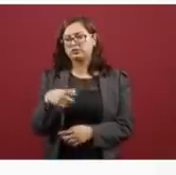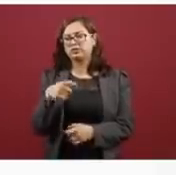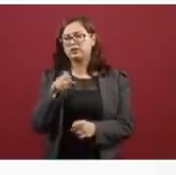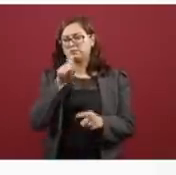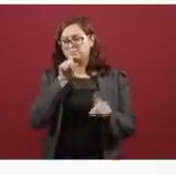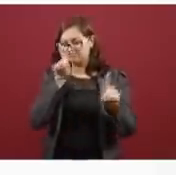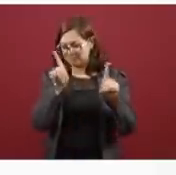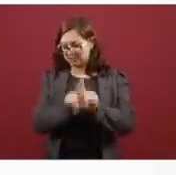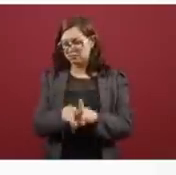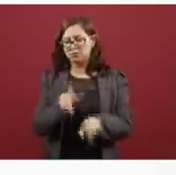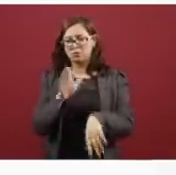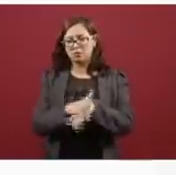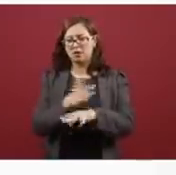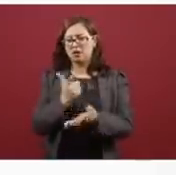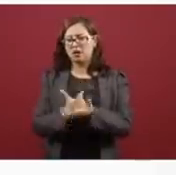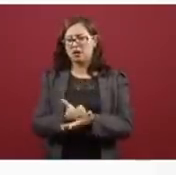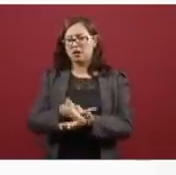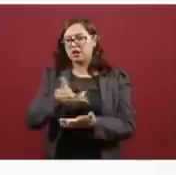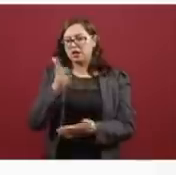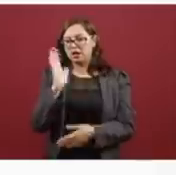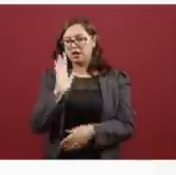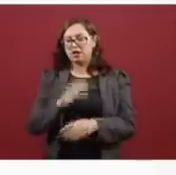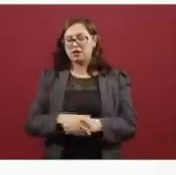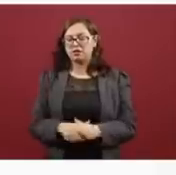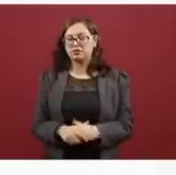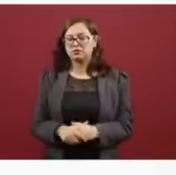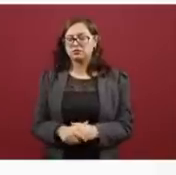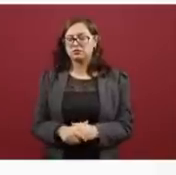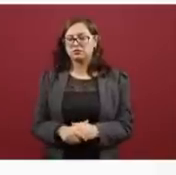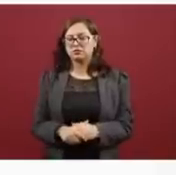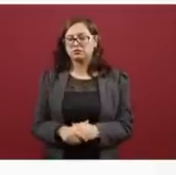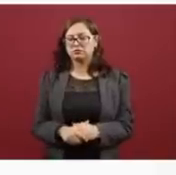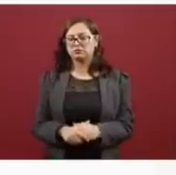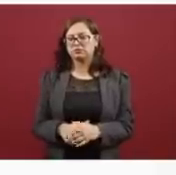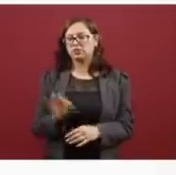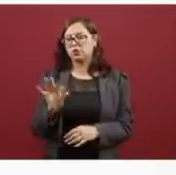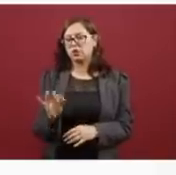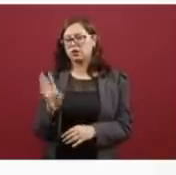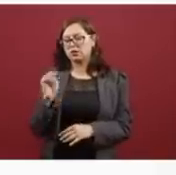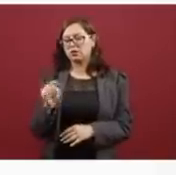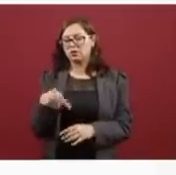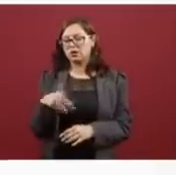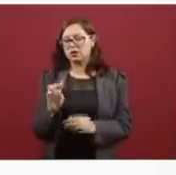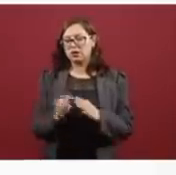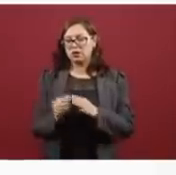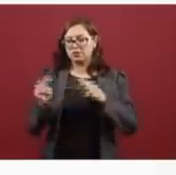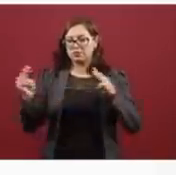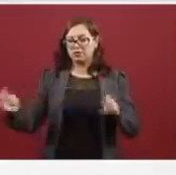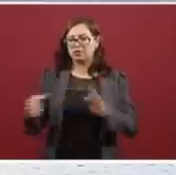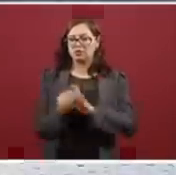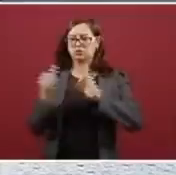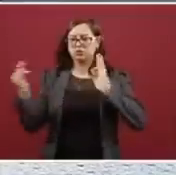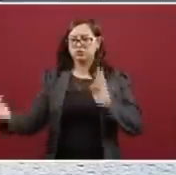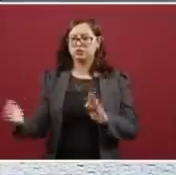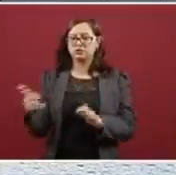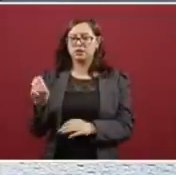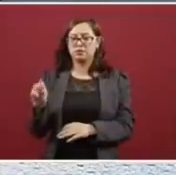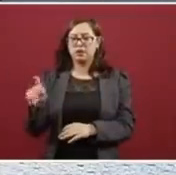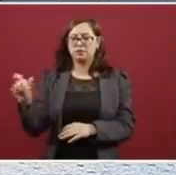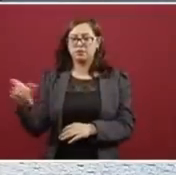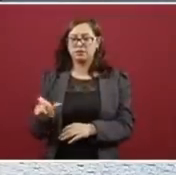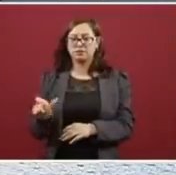tupátaro ven km 23.7 49 km al punto de abastecimiento